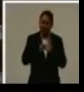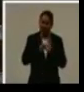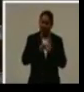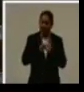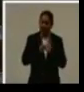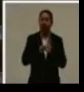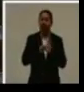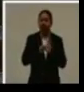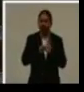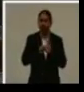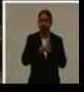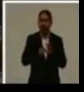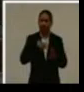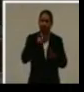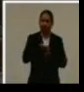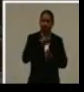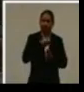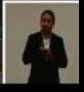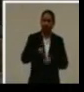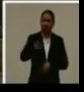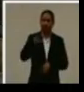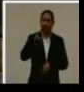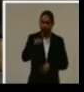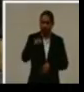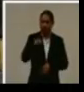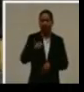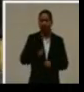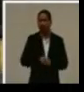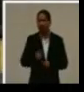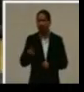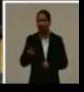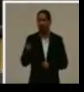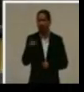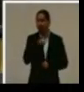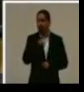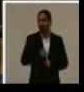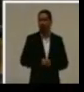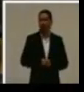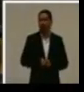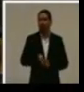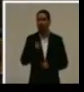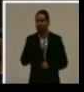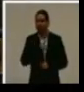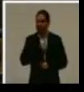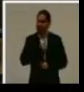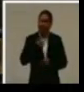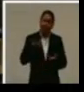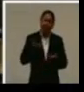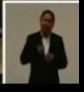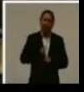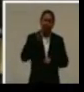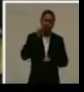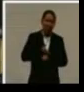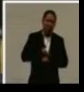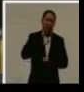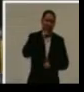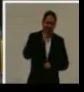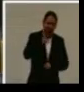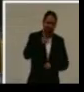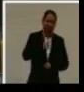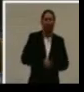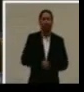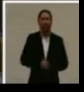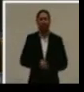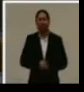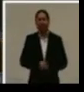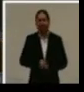vamos a tolerar a violentadores, a delincuentes, porque son delincuentes quienes infringen la ley en violación de derechos de mujeres.